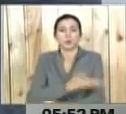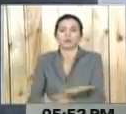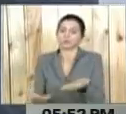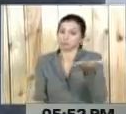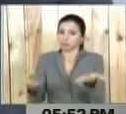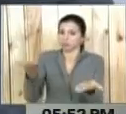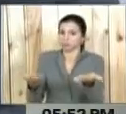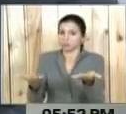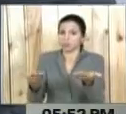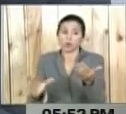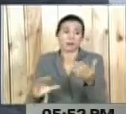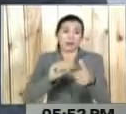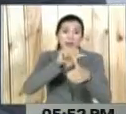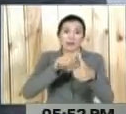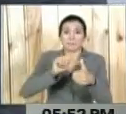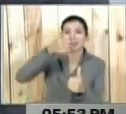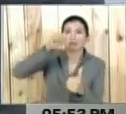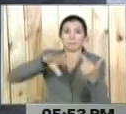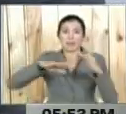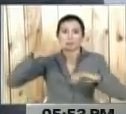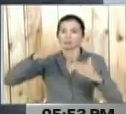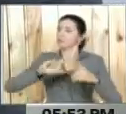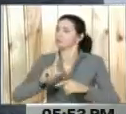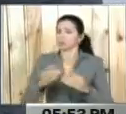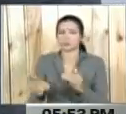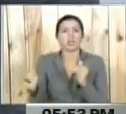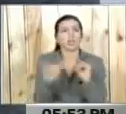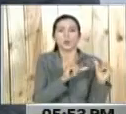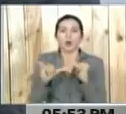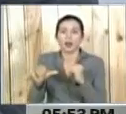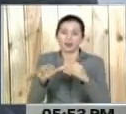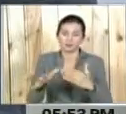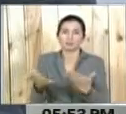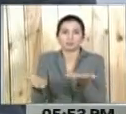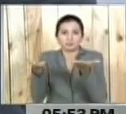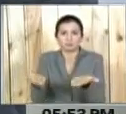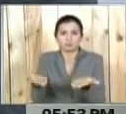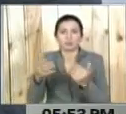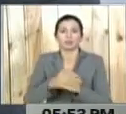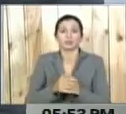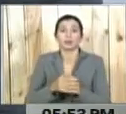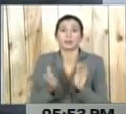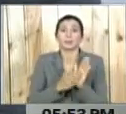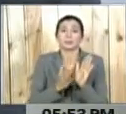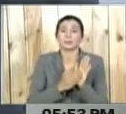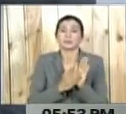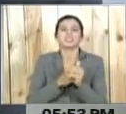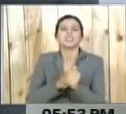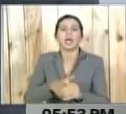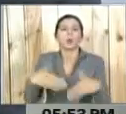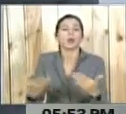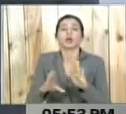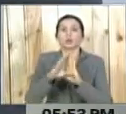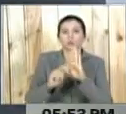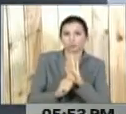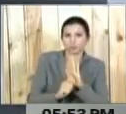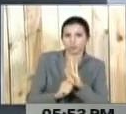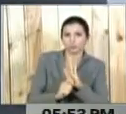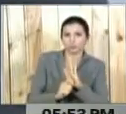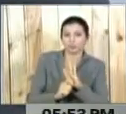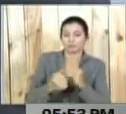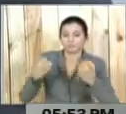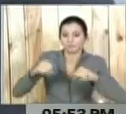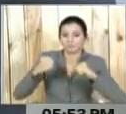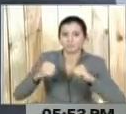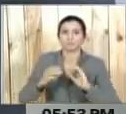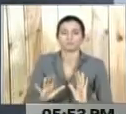respetar, sobre la base del equilibrio de poderes, la supremacía que ejerce la Constitución como regla fundamental para el ejercicio del poder público. Ahora, si